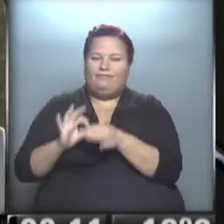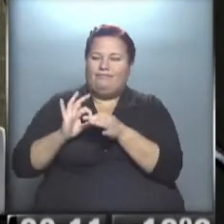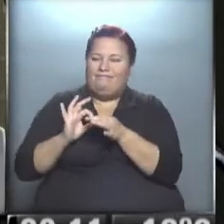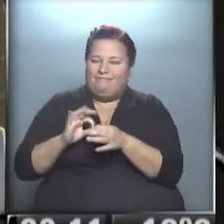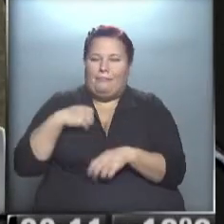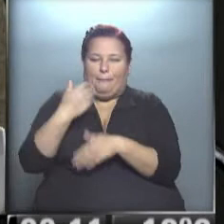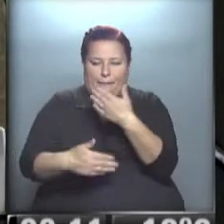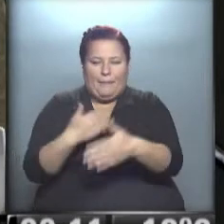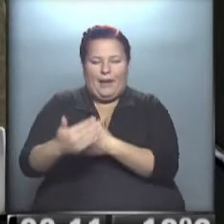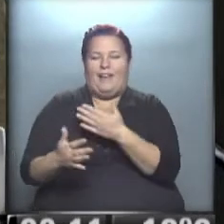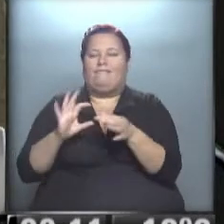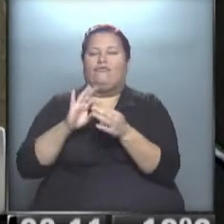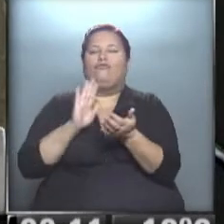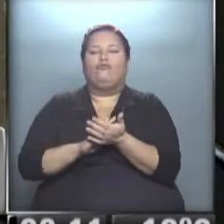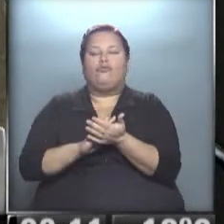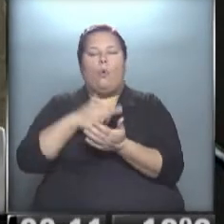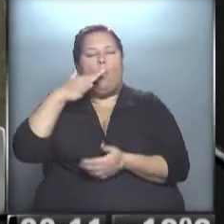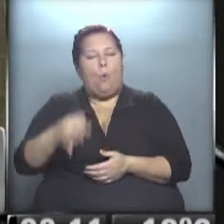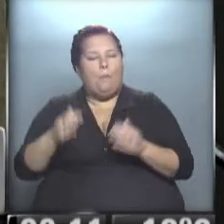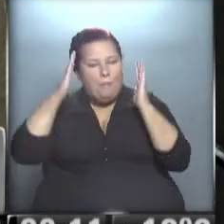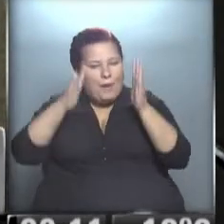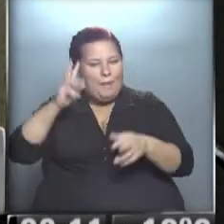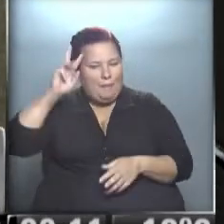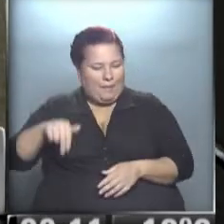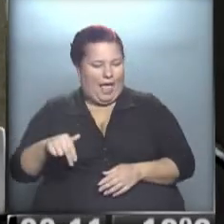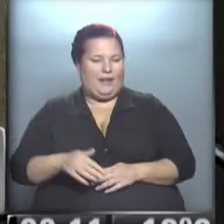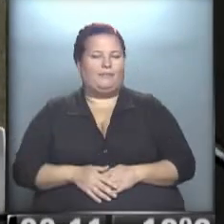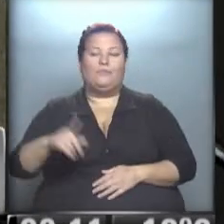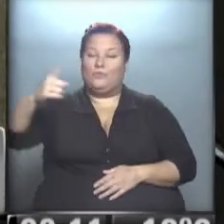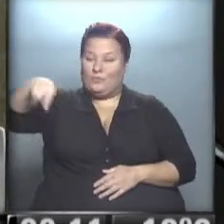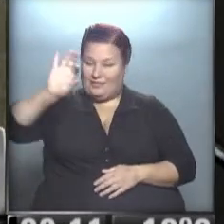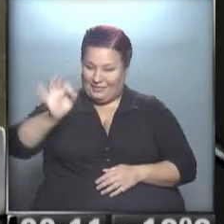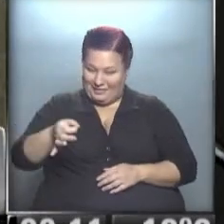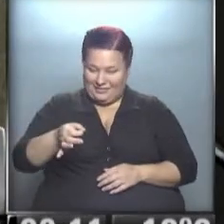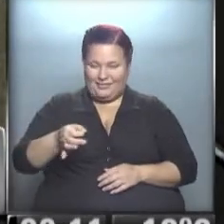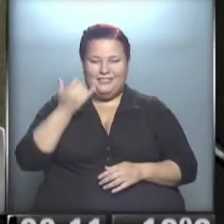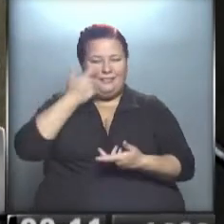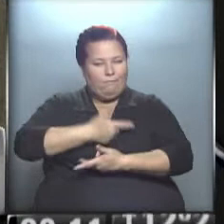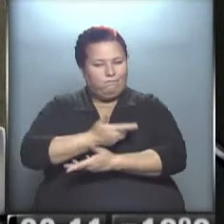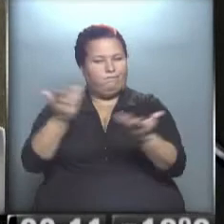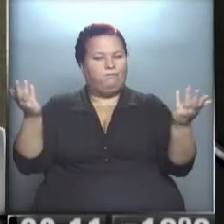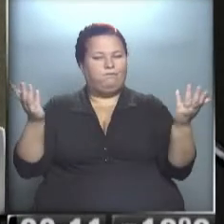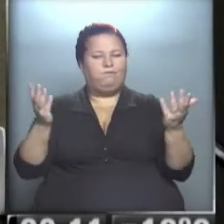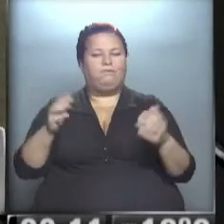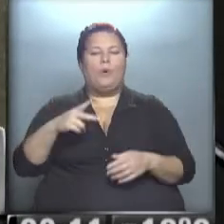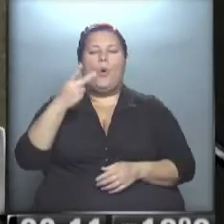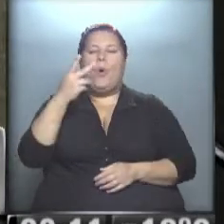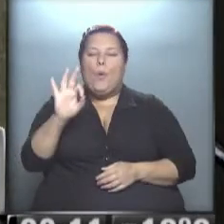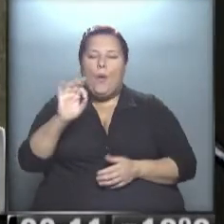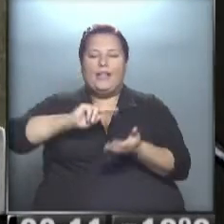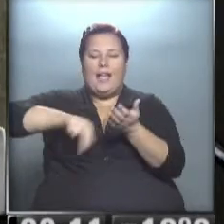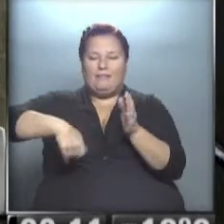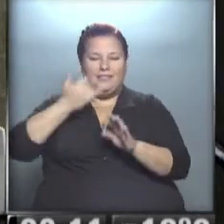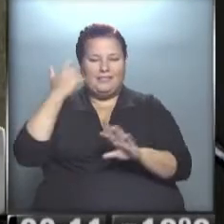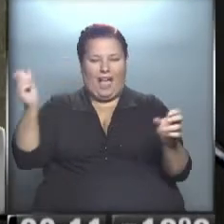estos vínculos del punto de vista de cumplimiento de objetivos y metas como ustedes saben también y se hizo público fueron 20 los convenios